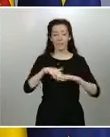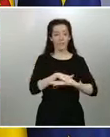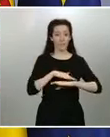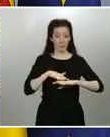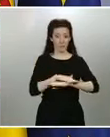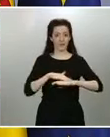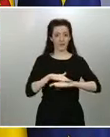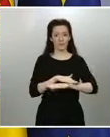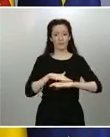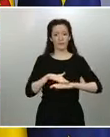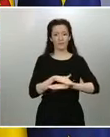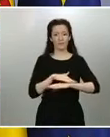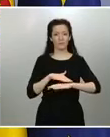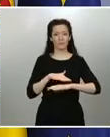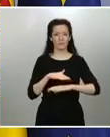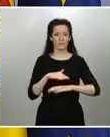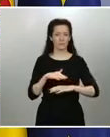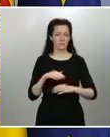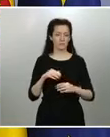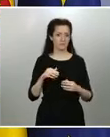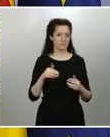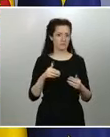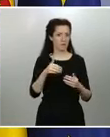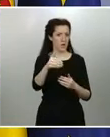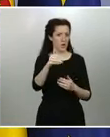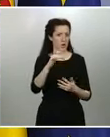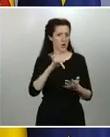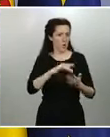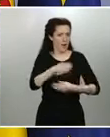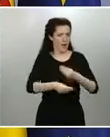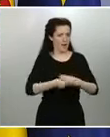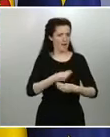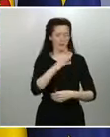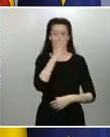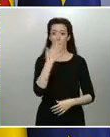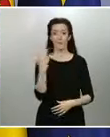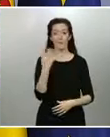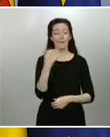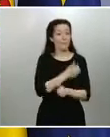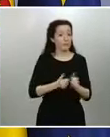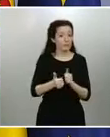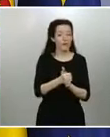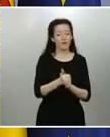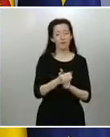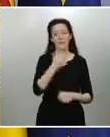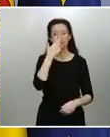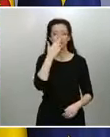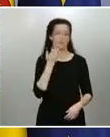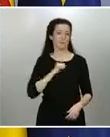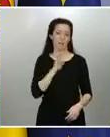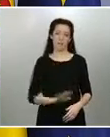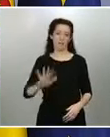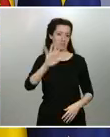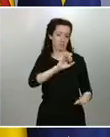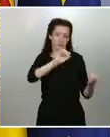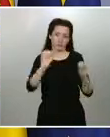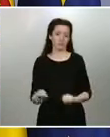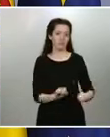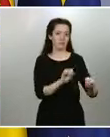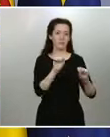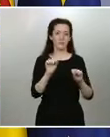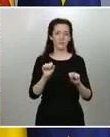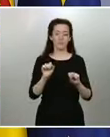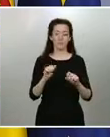y eso lo hará porque nosotros tenemos que defender la interés de españa por encima de todo y consigamos los apoyos necesarios para sacar adelante